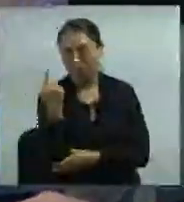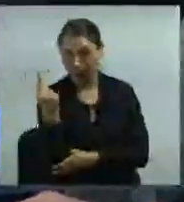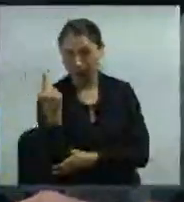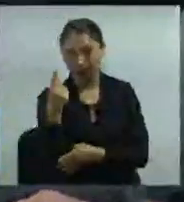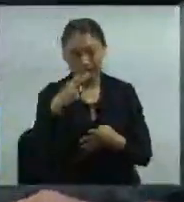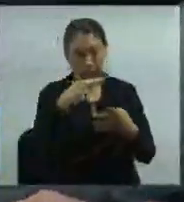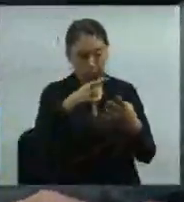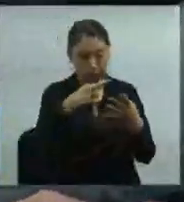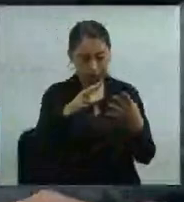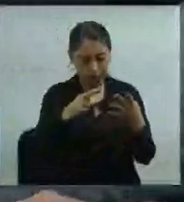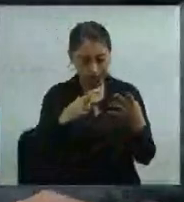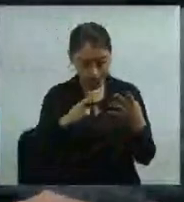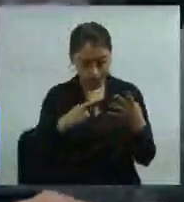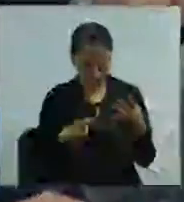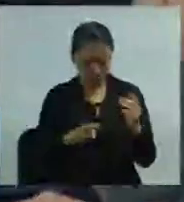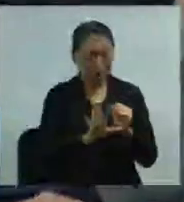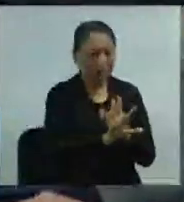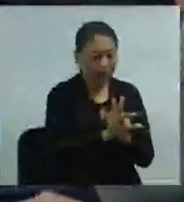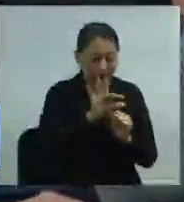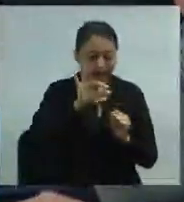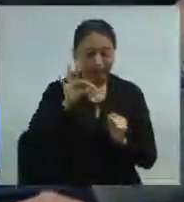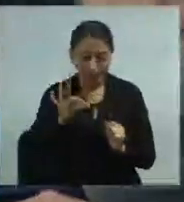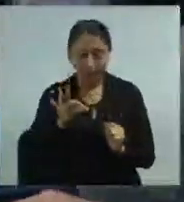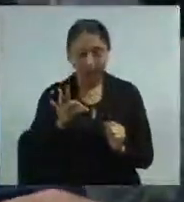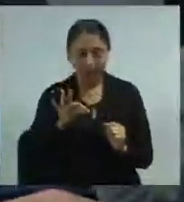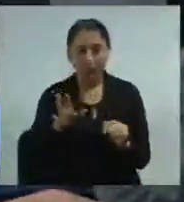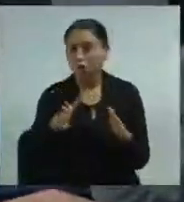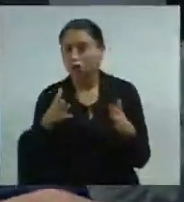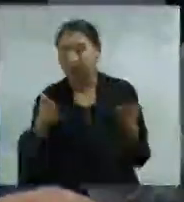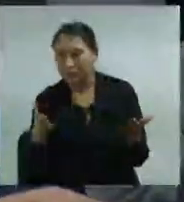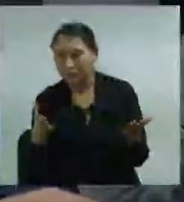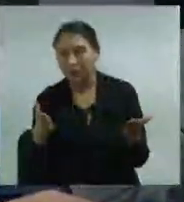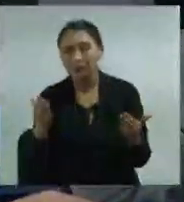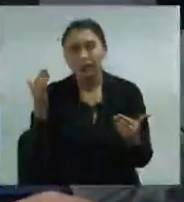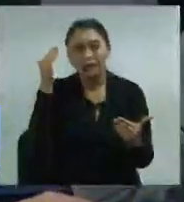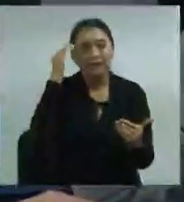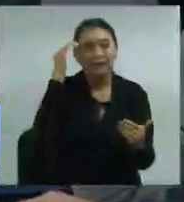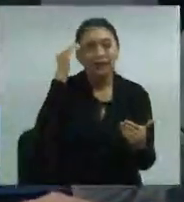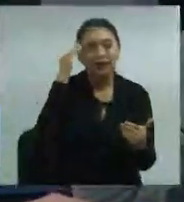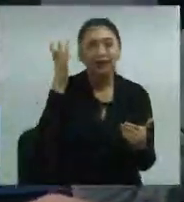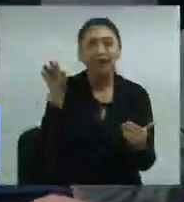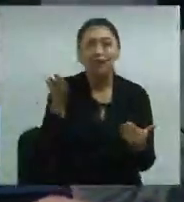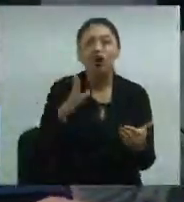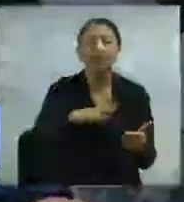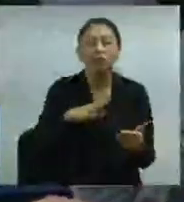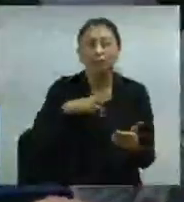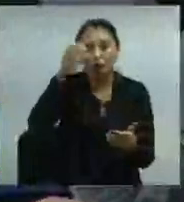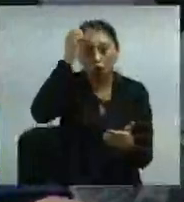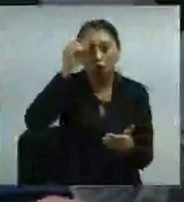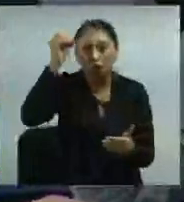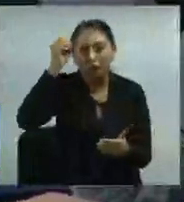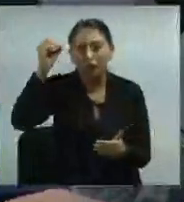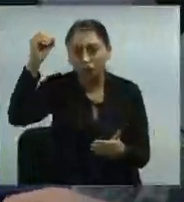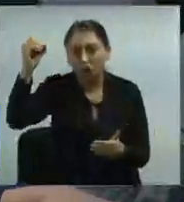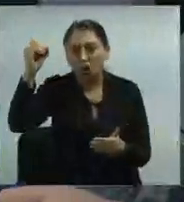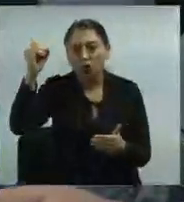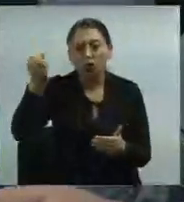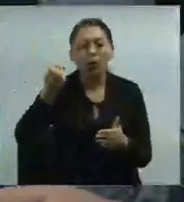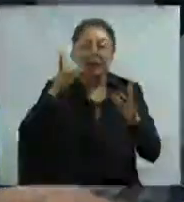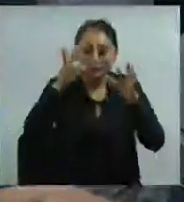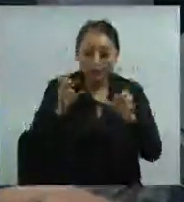solo le permite al elector tener una opinión sobre el cuadro que va a